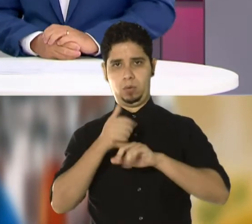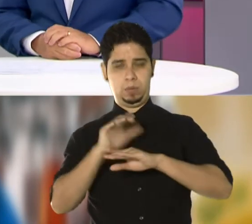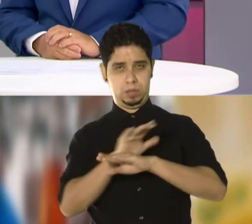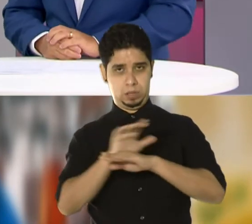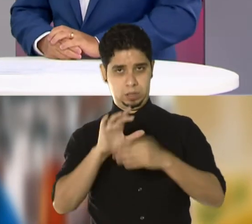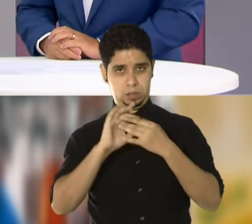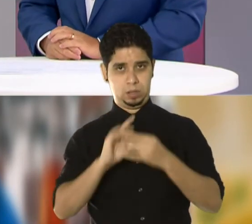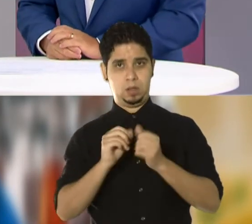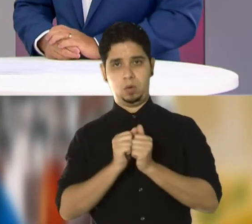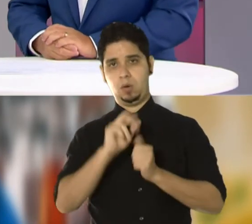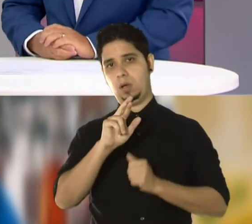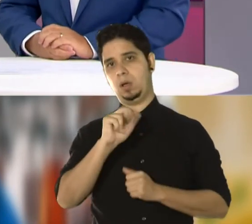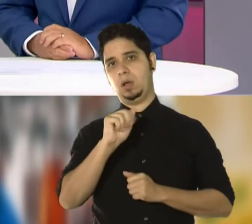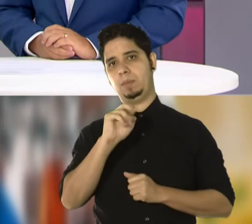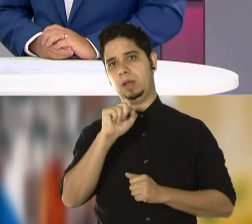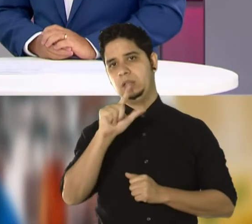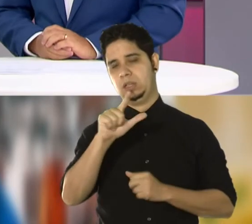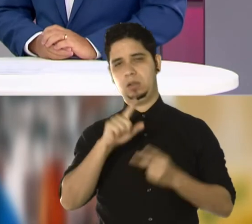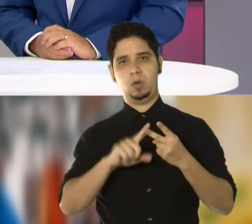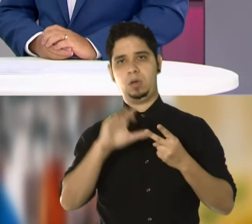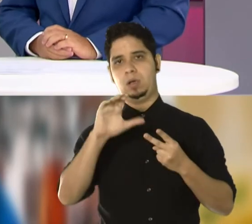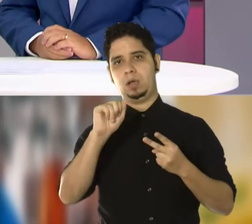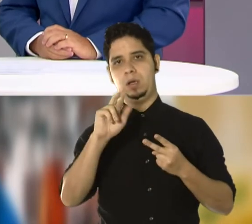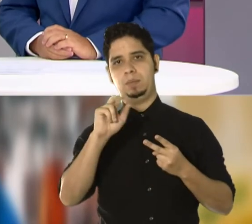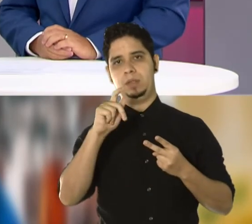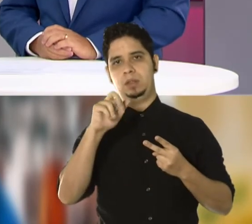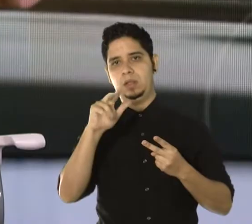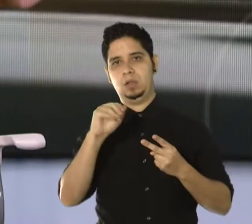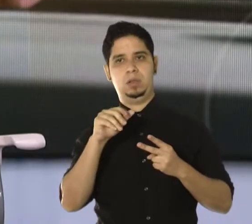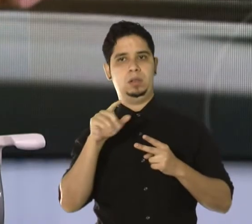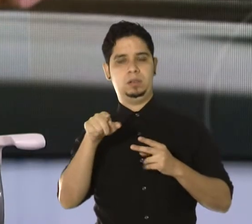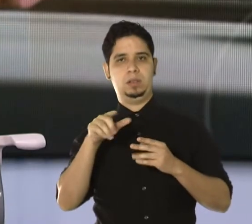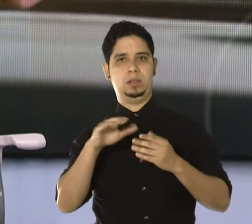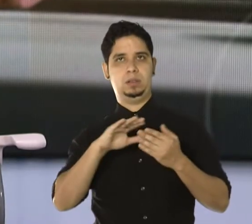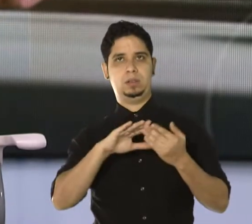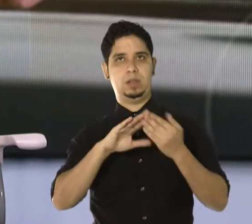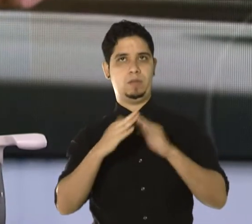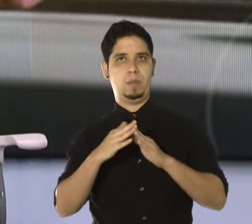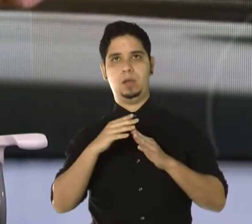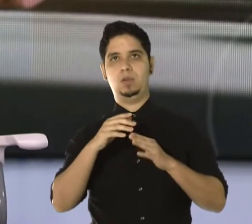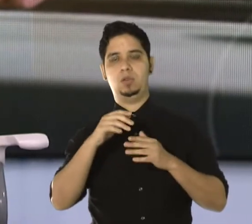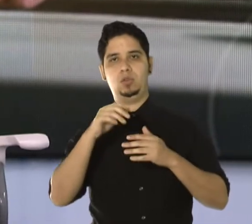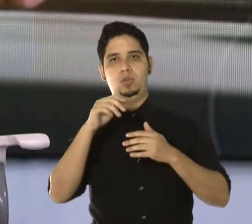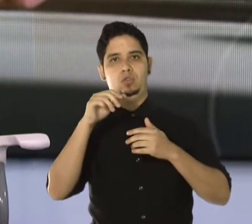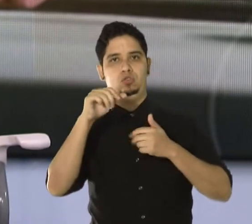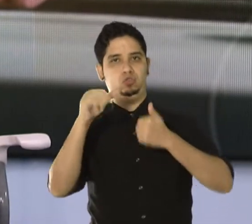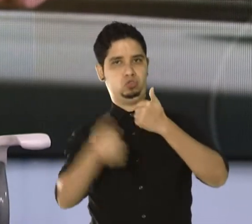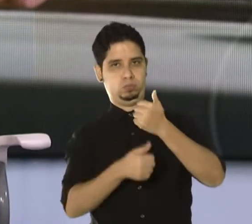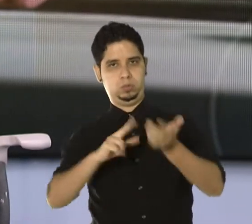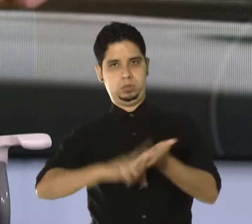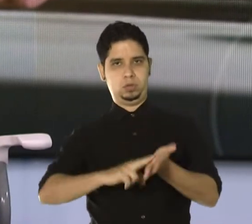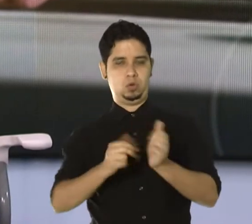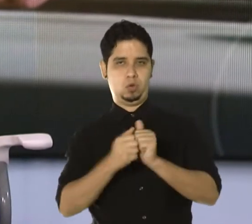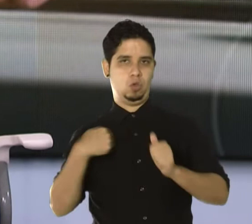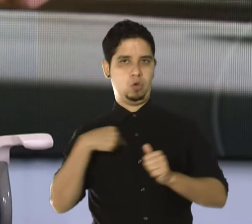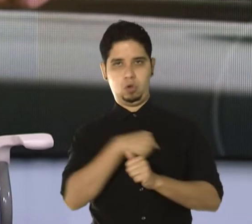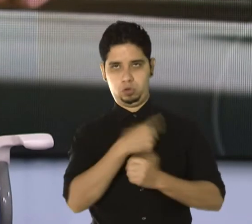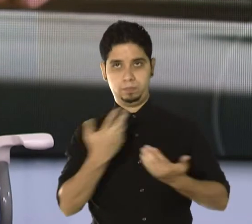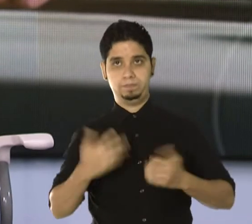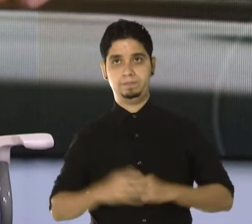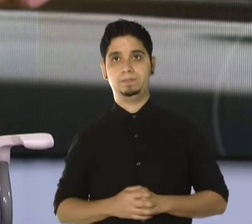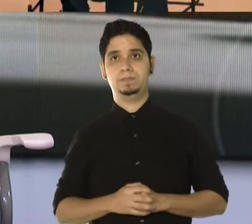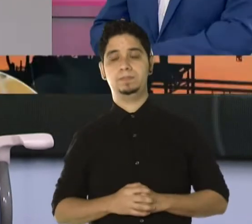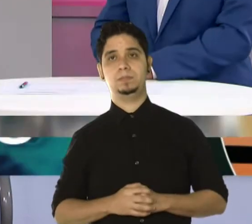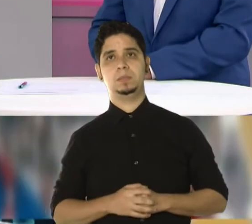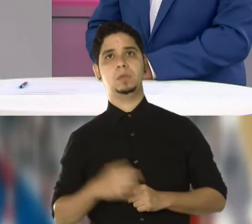de albañilería o de carpintería, se convierten entonces en subcontratistas de nosotros mismos, o sea, que se mantienen dentro de la... Me parece que esto es